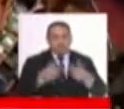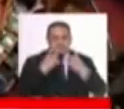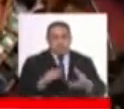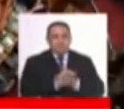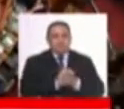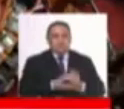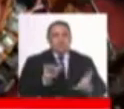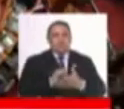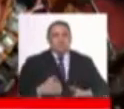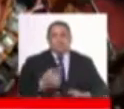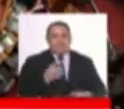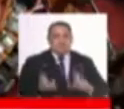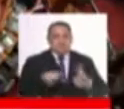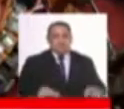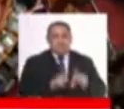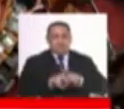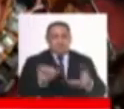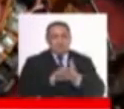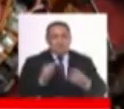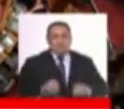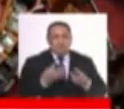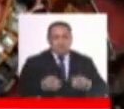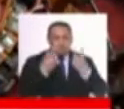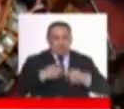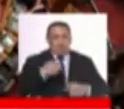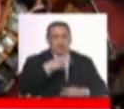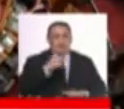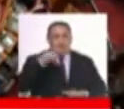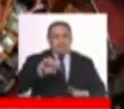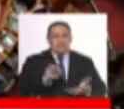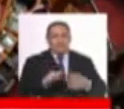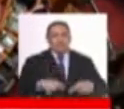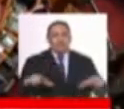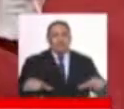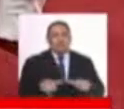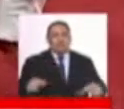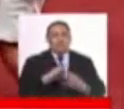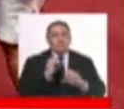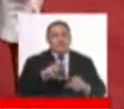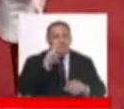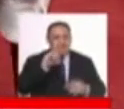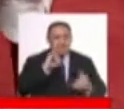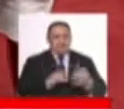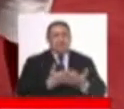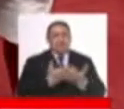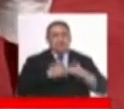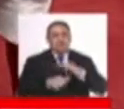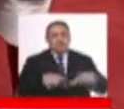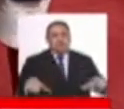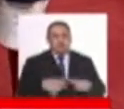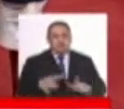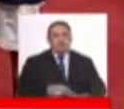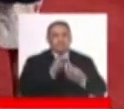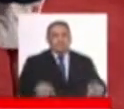de lo que ha ocurrido puede ser el hecho de que con esta decisión absolutamente incomprensible, al margen